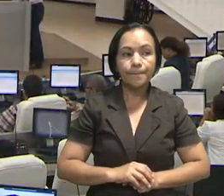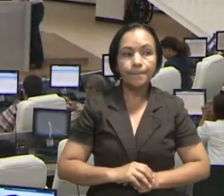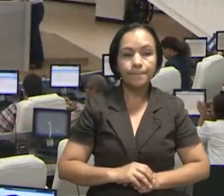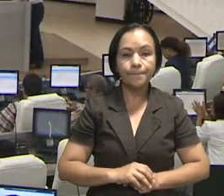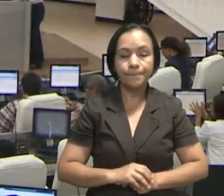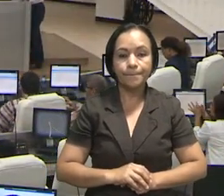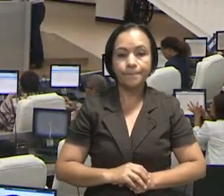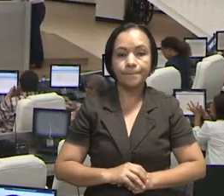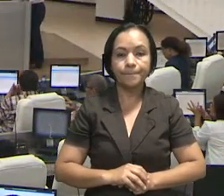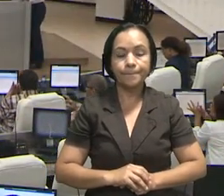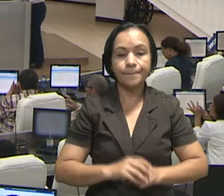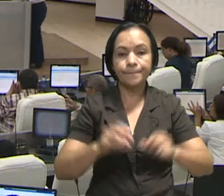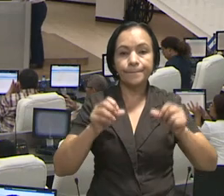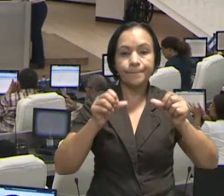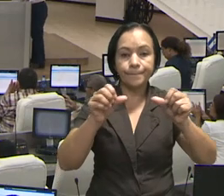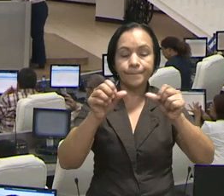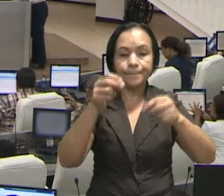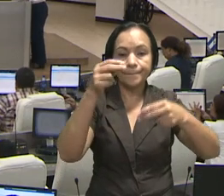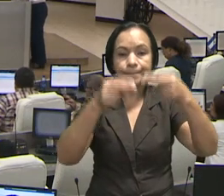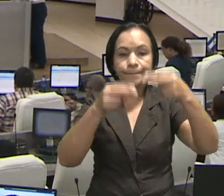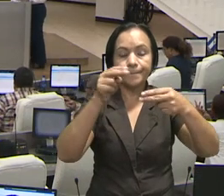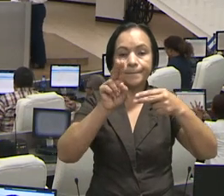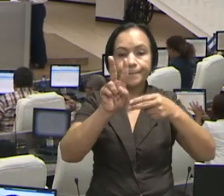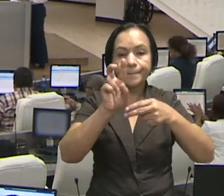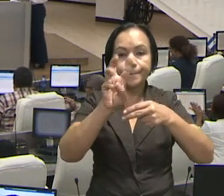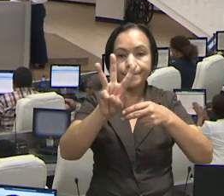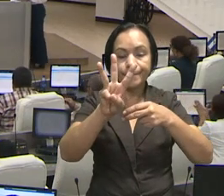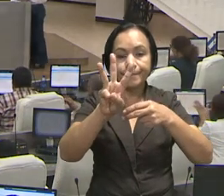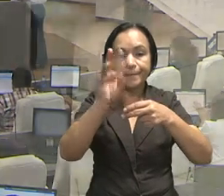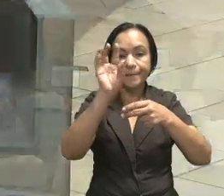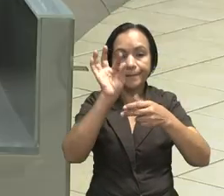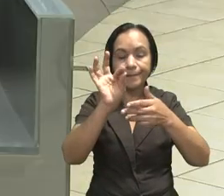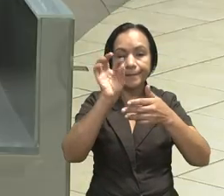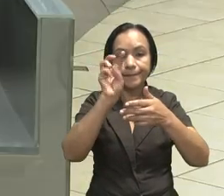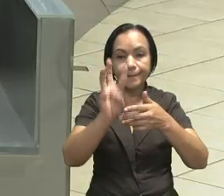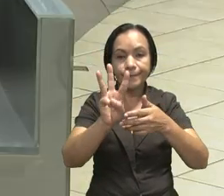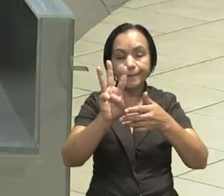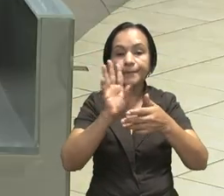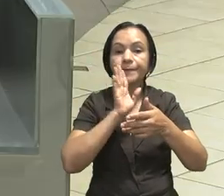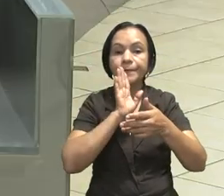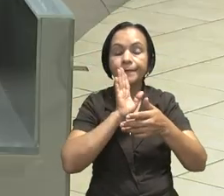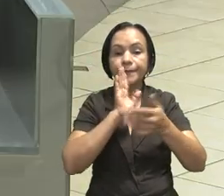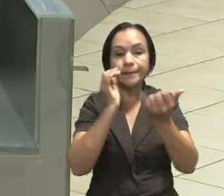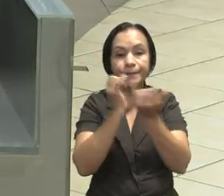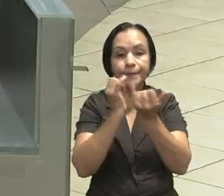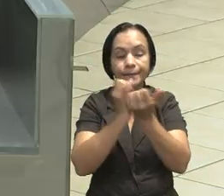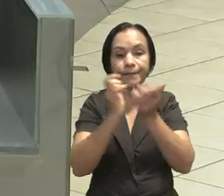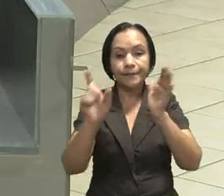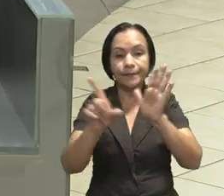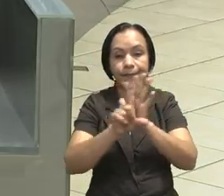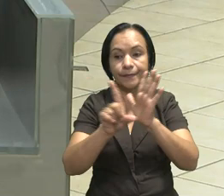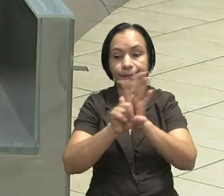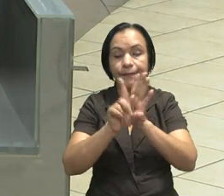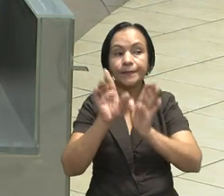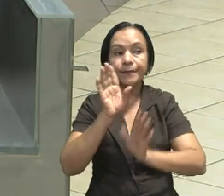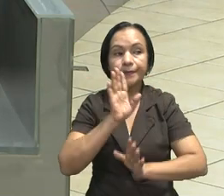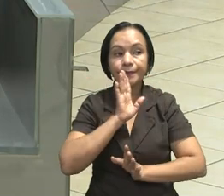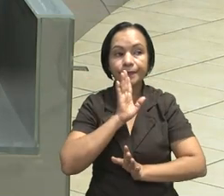Continuando con el orden del día número 23, en el punto 3, debate de dictámenes de leyes y